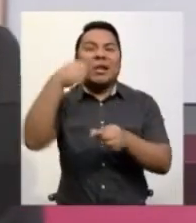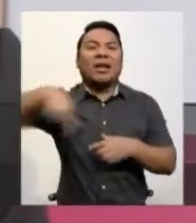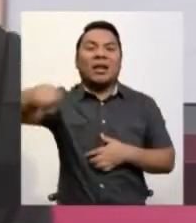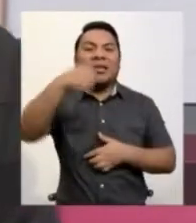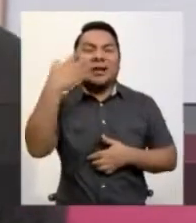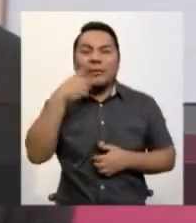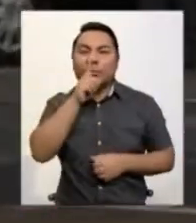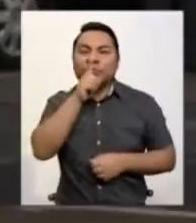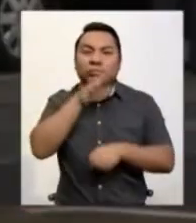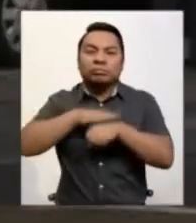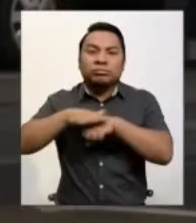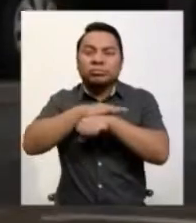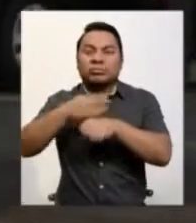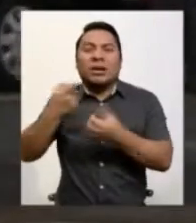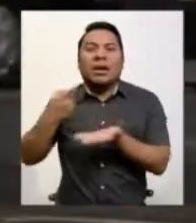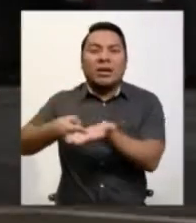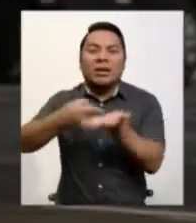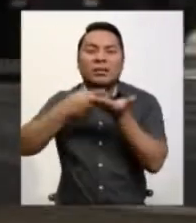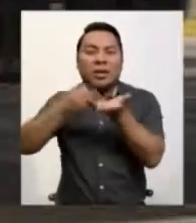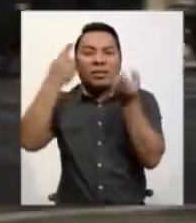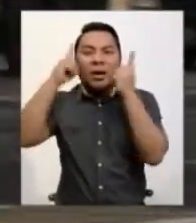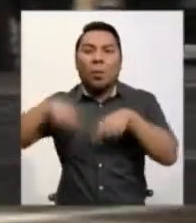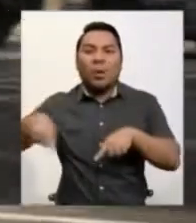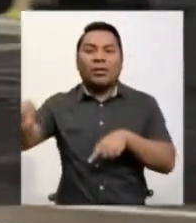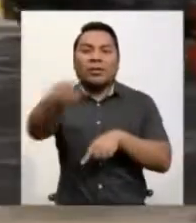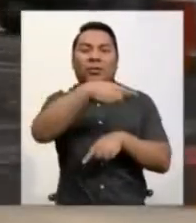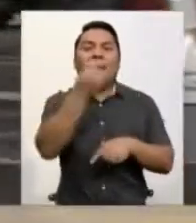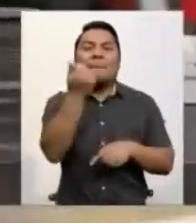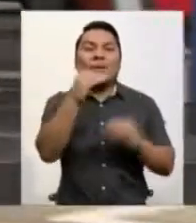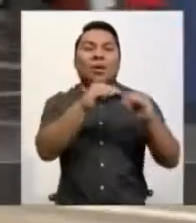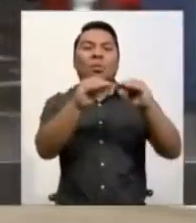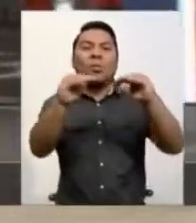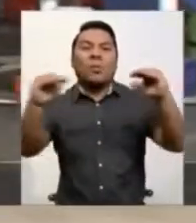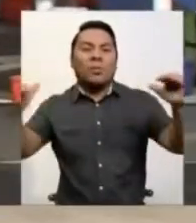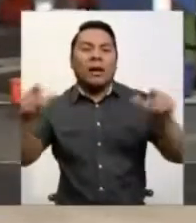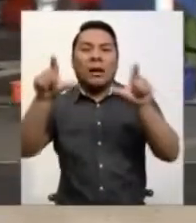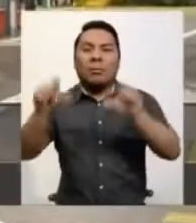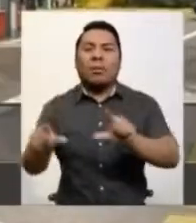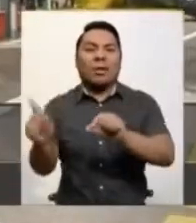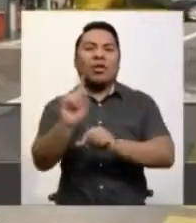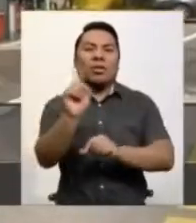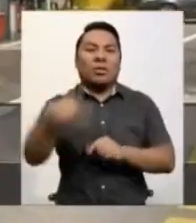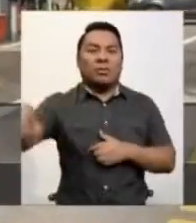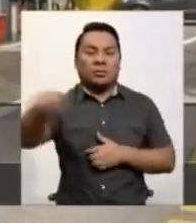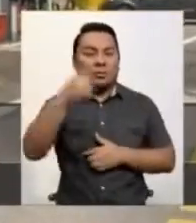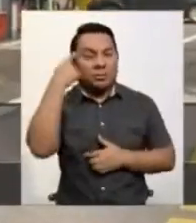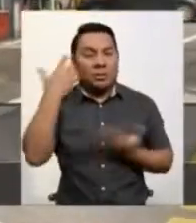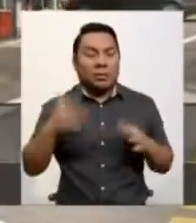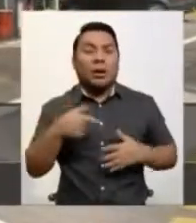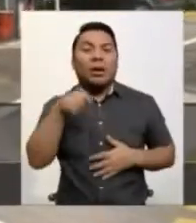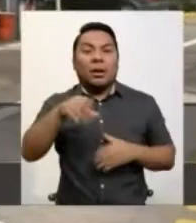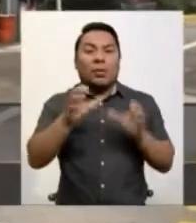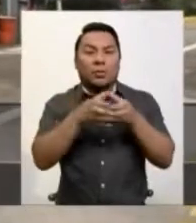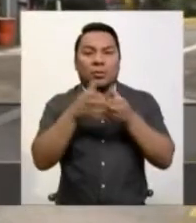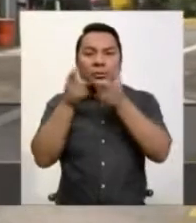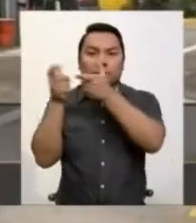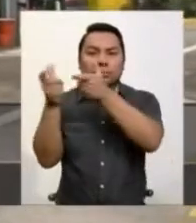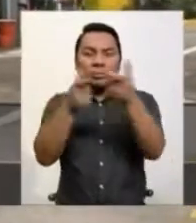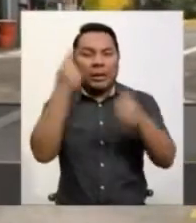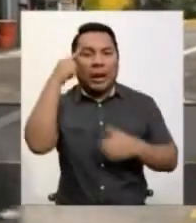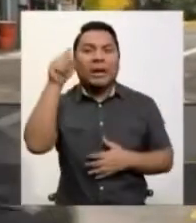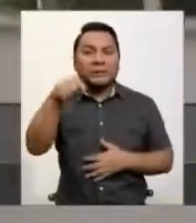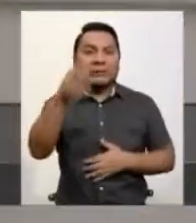permitido al Indecopi acusarlo. En los próximos meses se conocerá el resultado de este procedimiento. De comprobarse la falta de parte de las